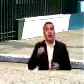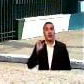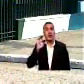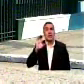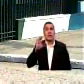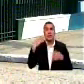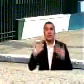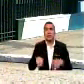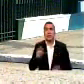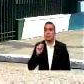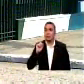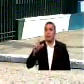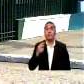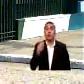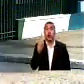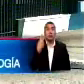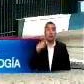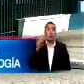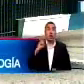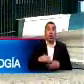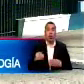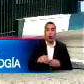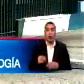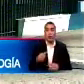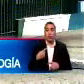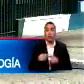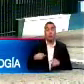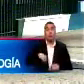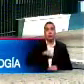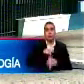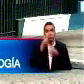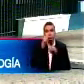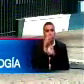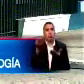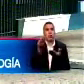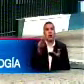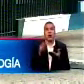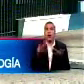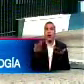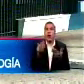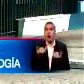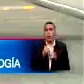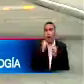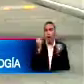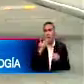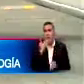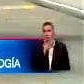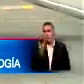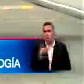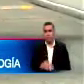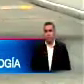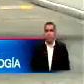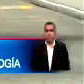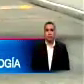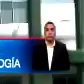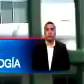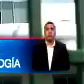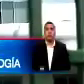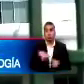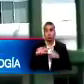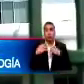con sobreprecios, el mismo que supera los 2 millones de dólares. Pero les contamos a continuación qué es lo que se ha desarrollado esta mañana. Es